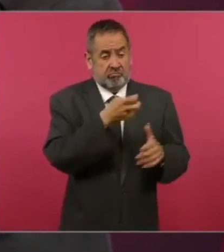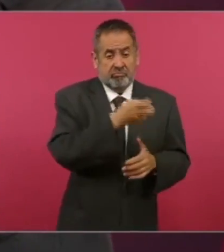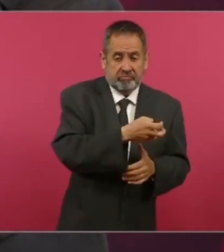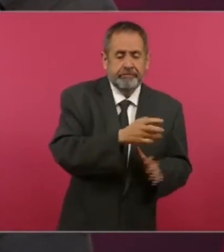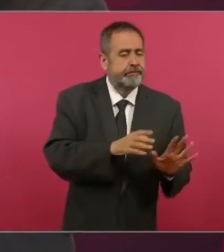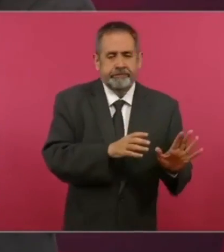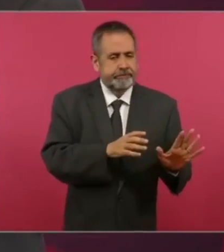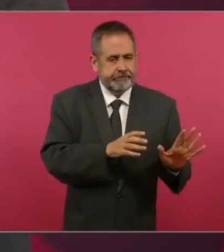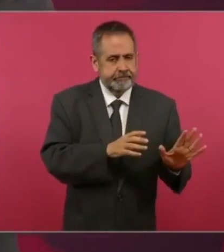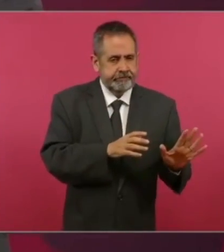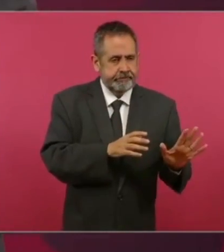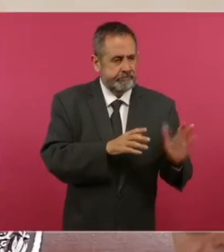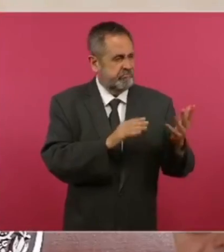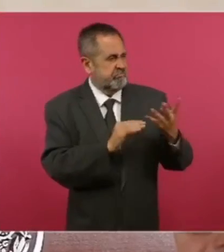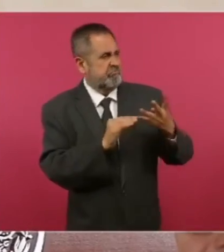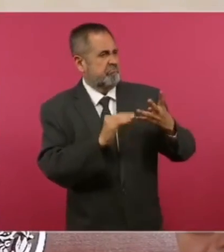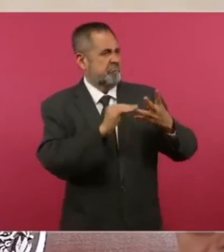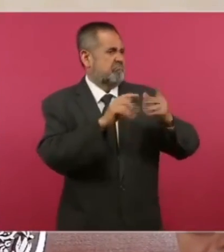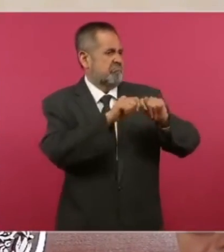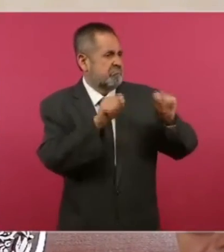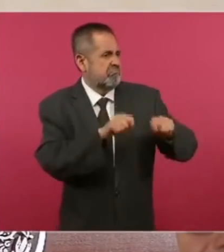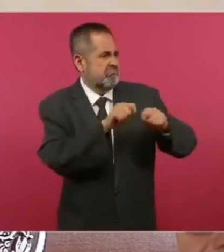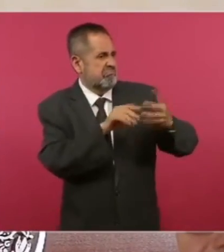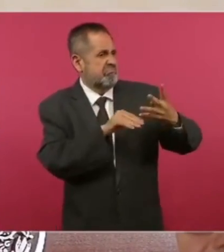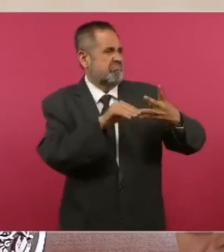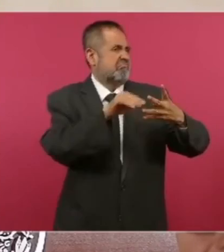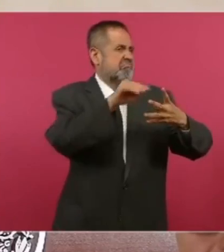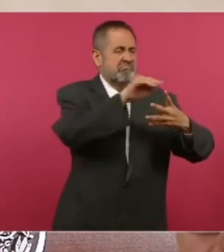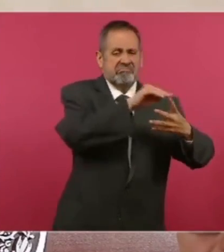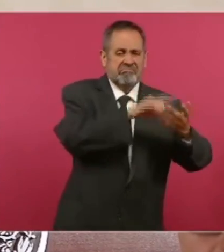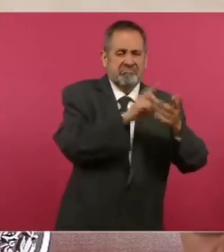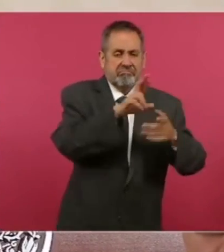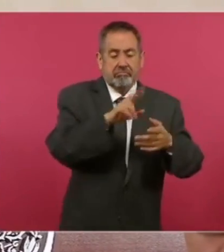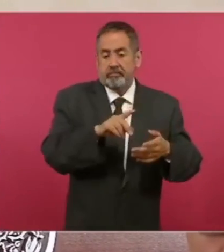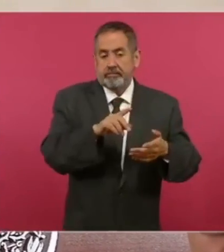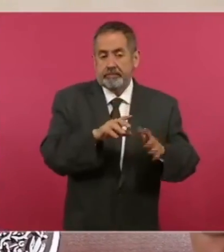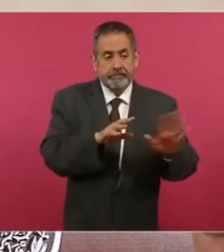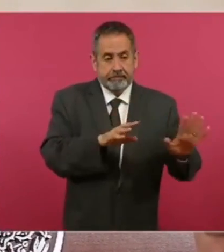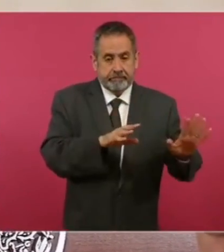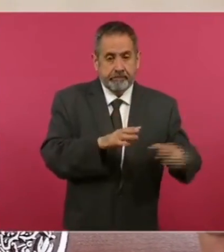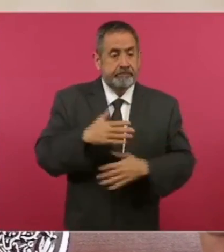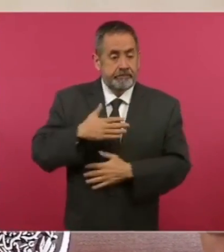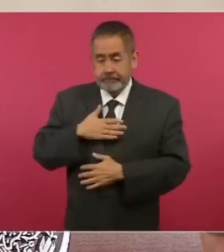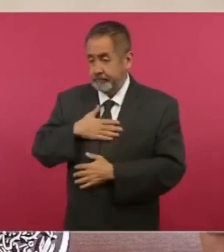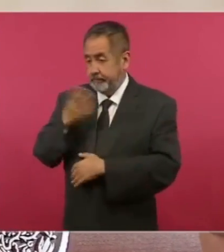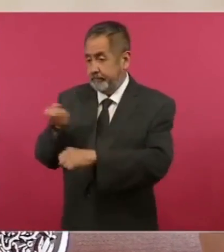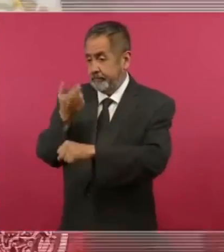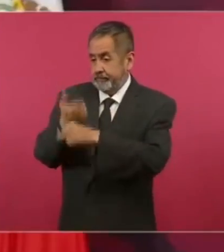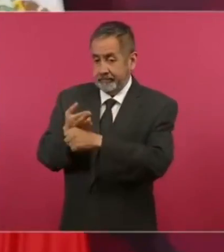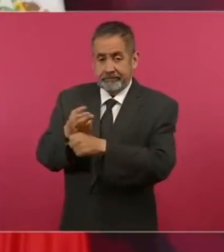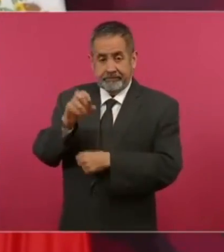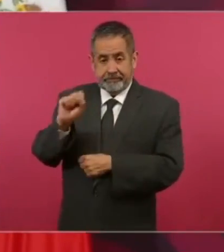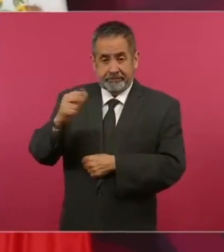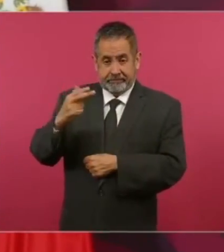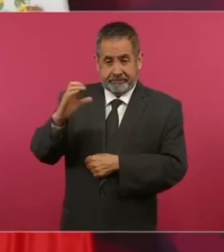economistas, ¿no?, con posgrado en el extranjero. El secretario de Economía nuestro, el secretario de